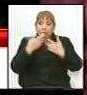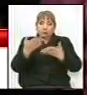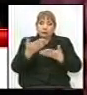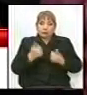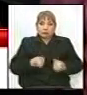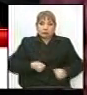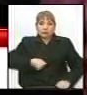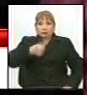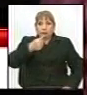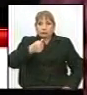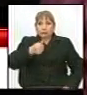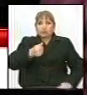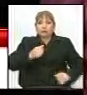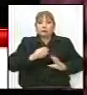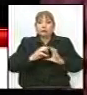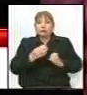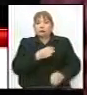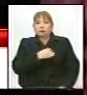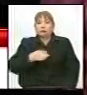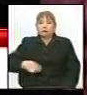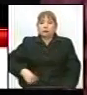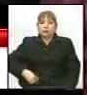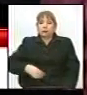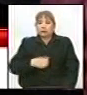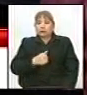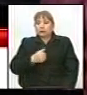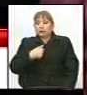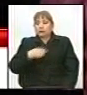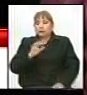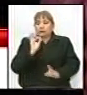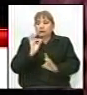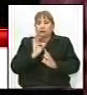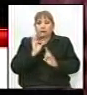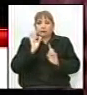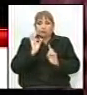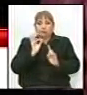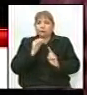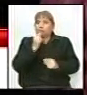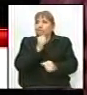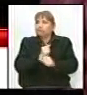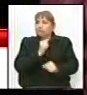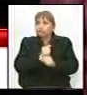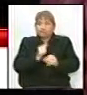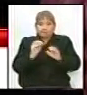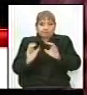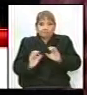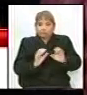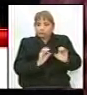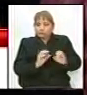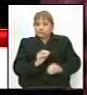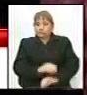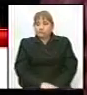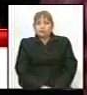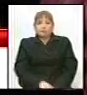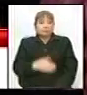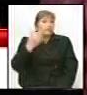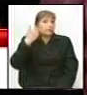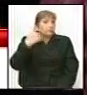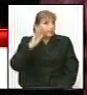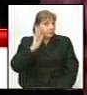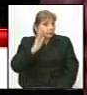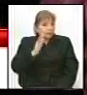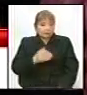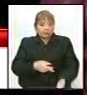convocado por la jefa de gabinete del Ministerio del Interior para un fin específico y el trabajo que realicé fue